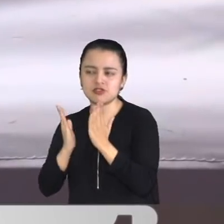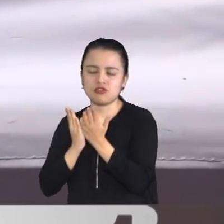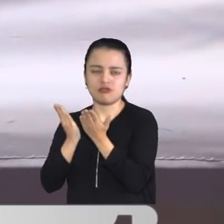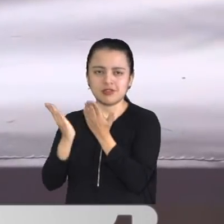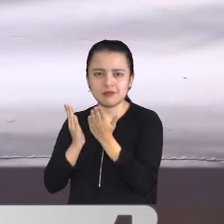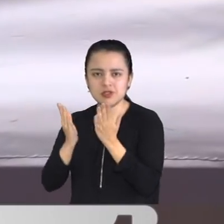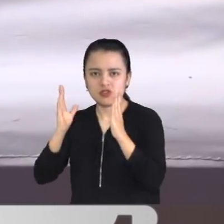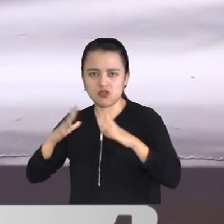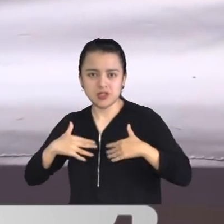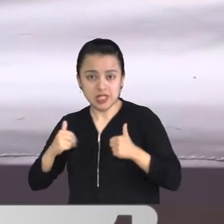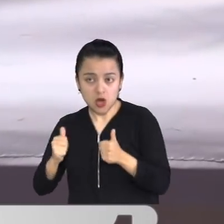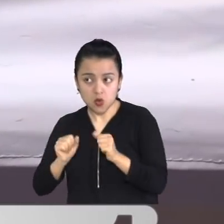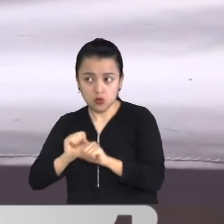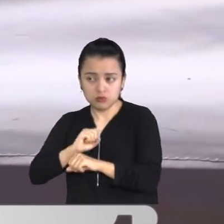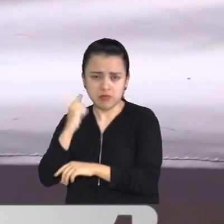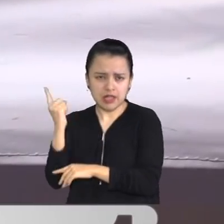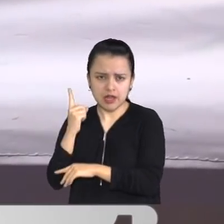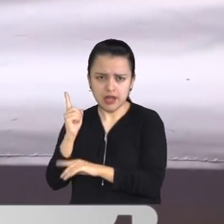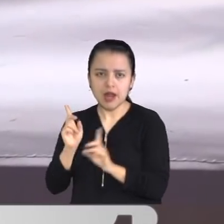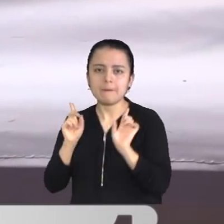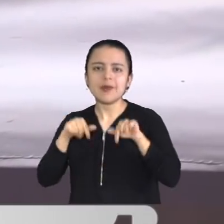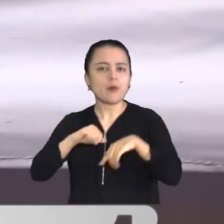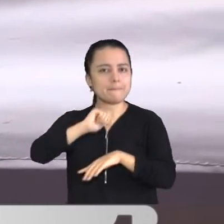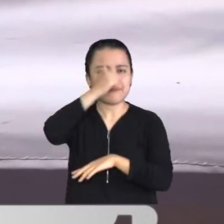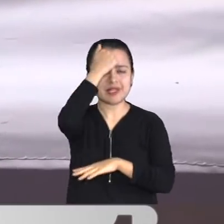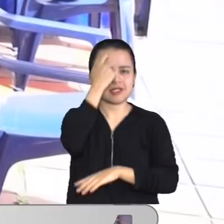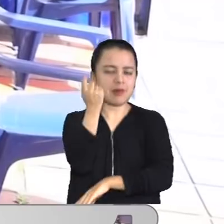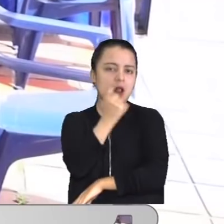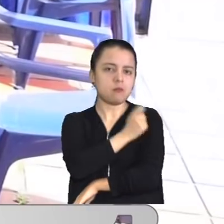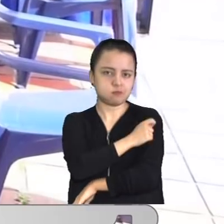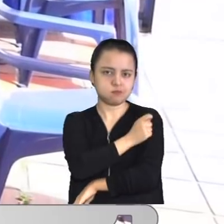acceder al servicio de vacunación contra el COVID-19.